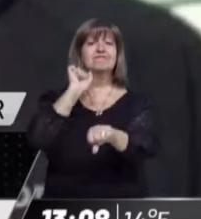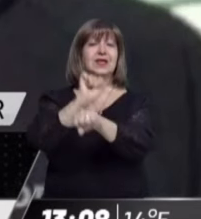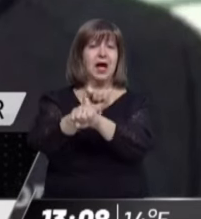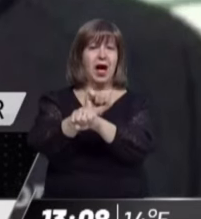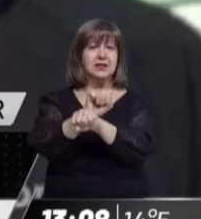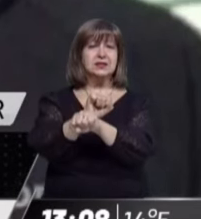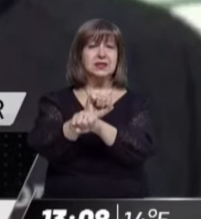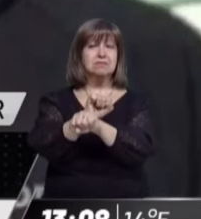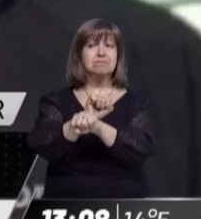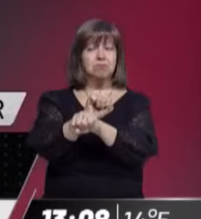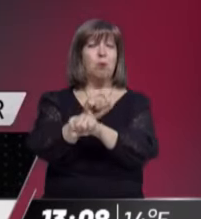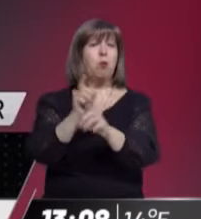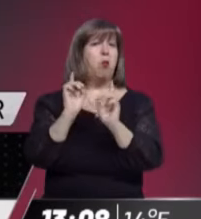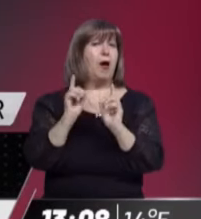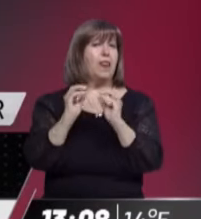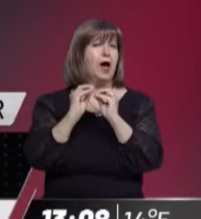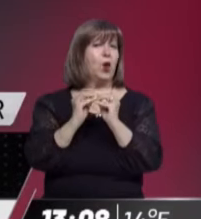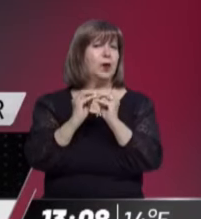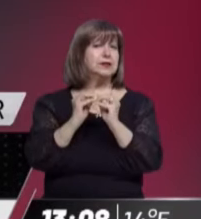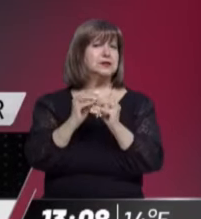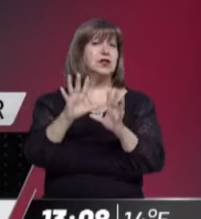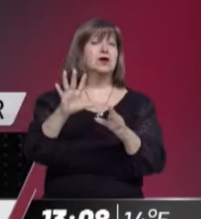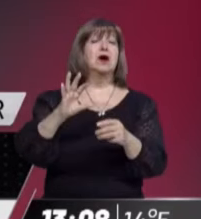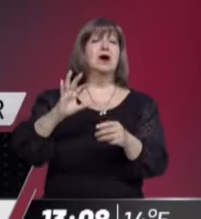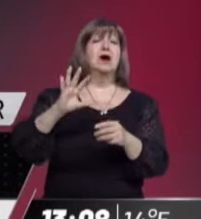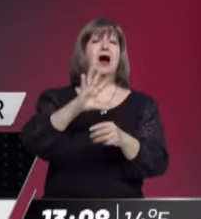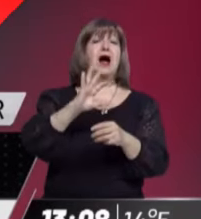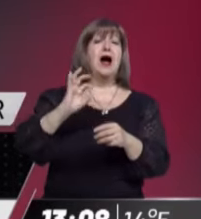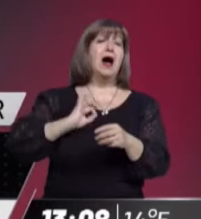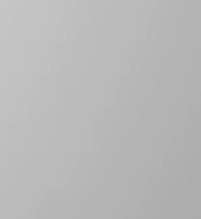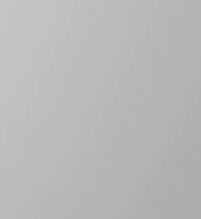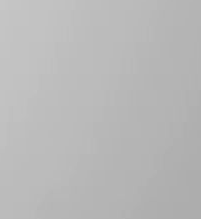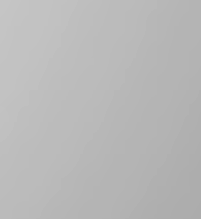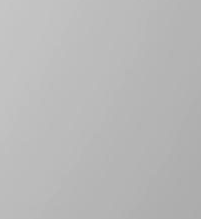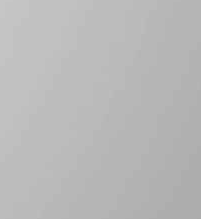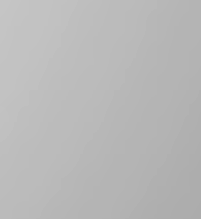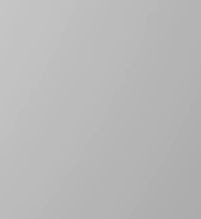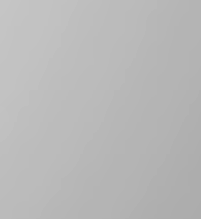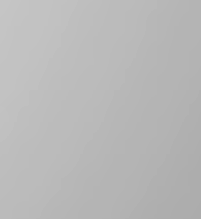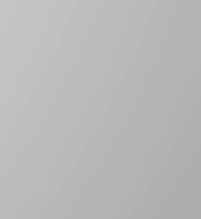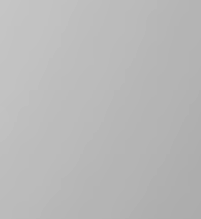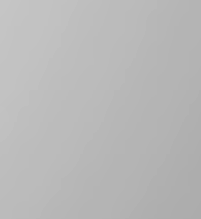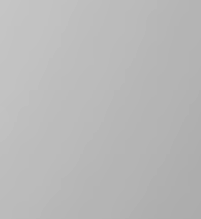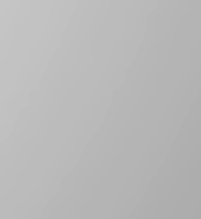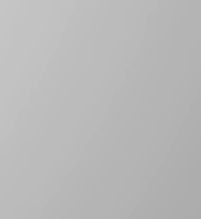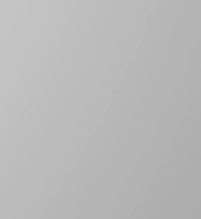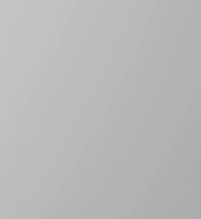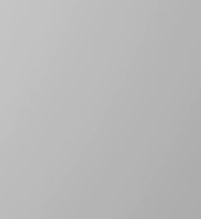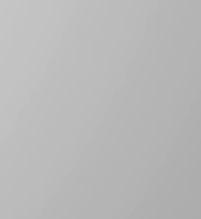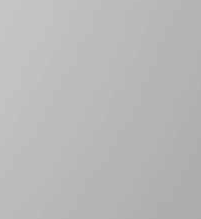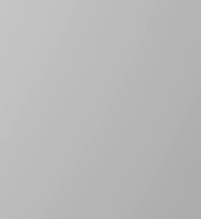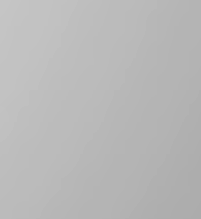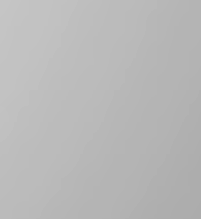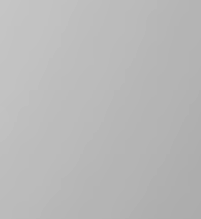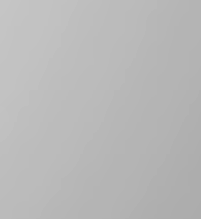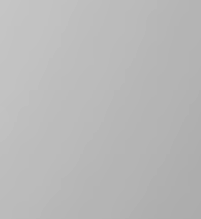judicial que está a cargo del fiscal Fernando yunta de la unidad de tránsito Ministerio Público fiscal